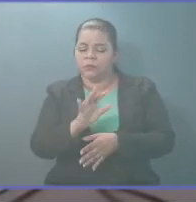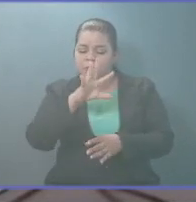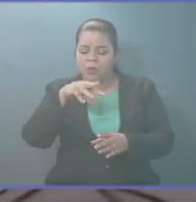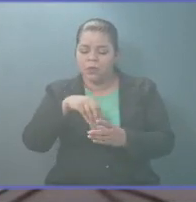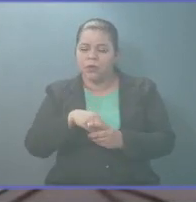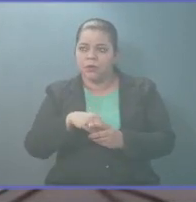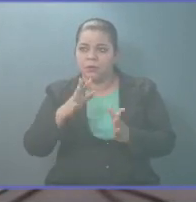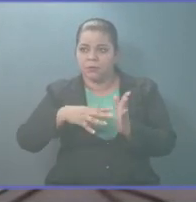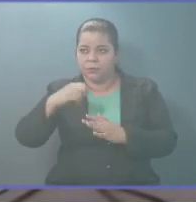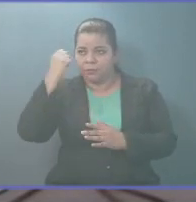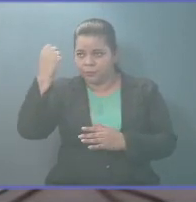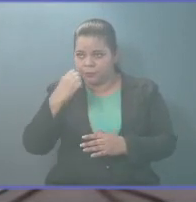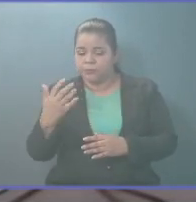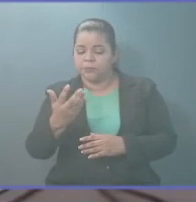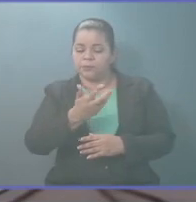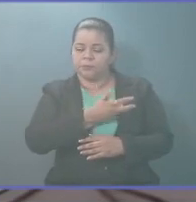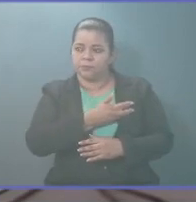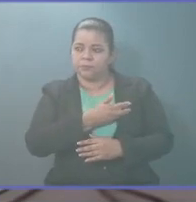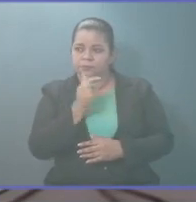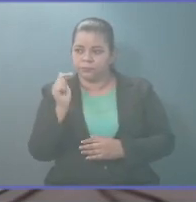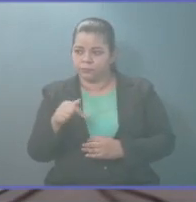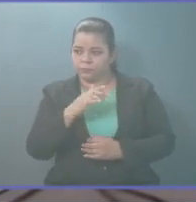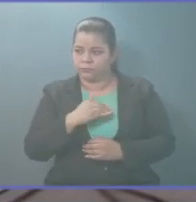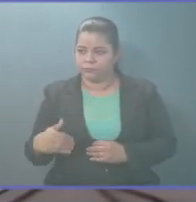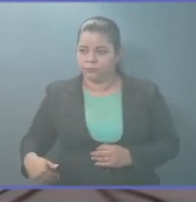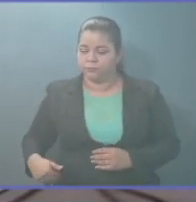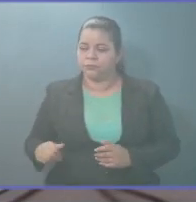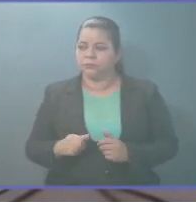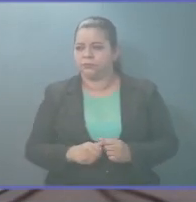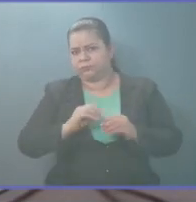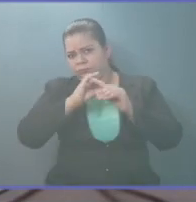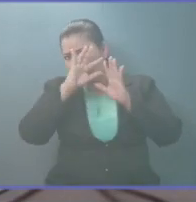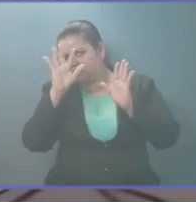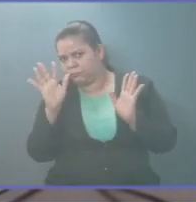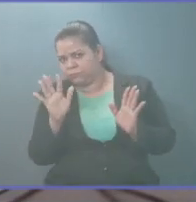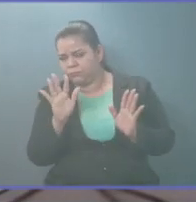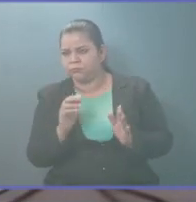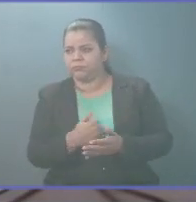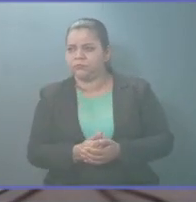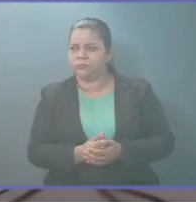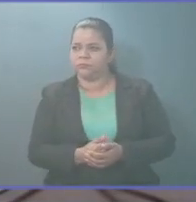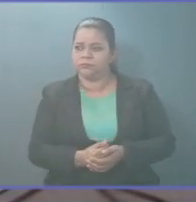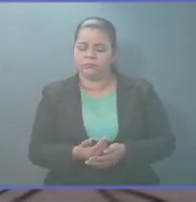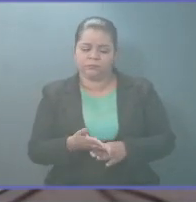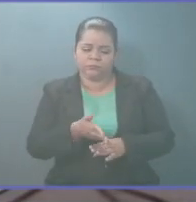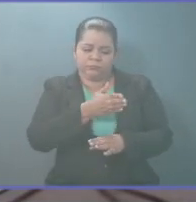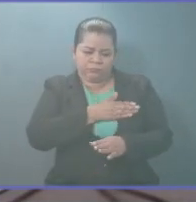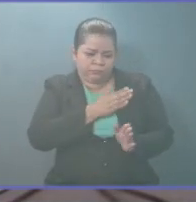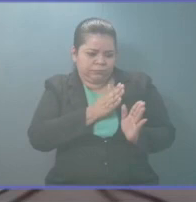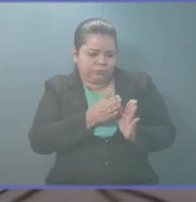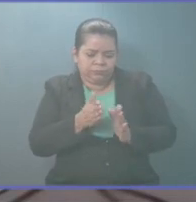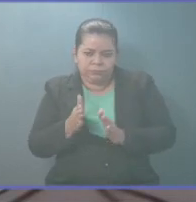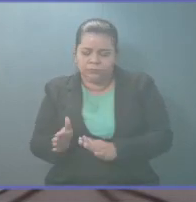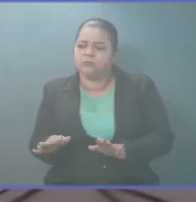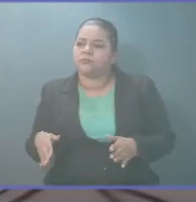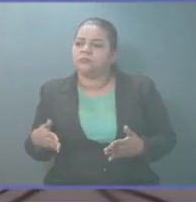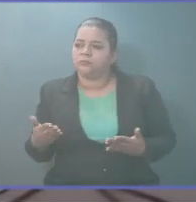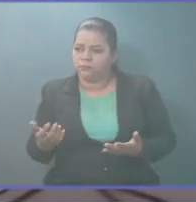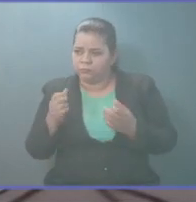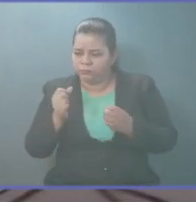podría agregársele ahí donde dice las personas representantes de las distintas organizaciones de la sociedad